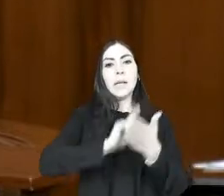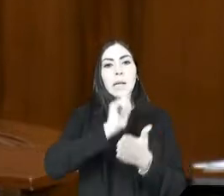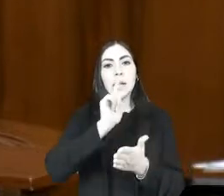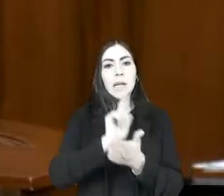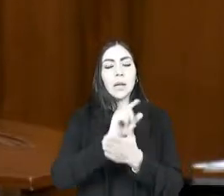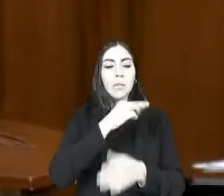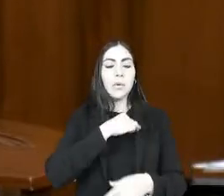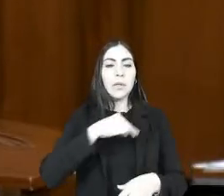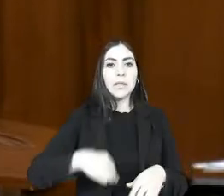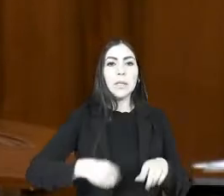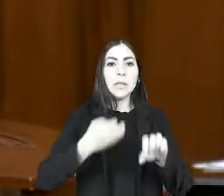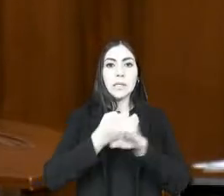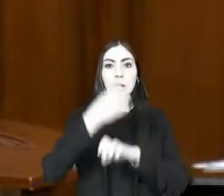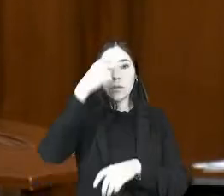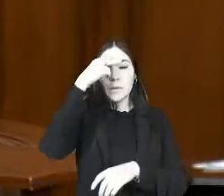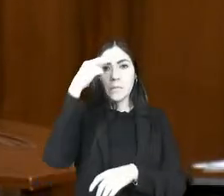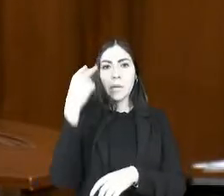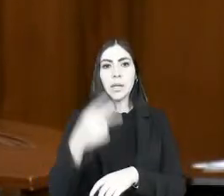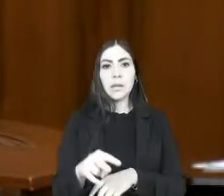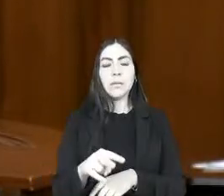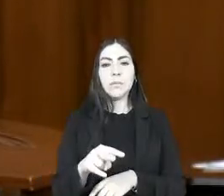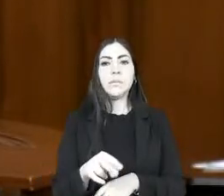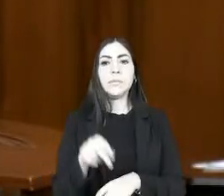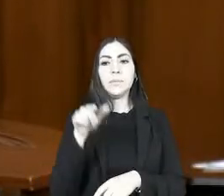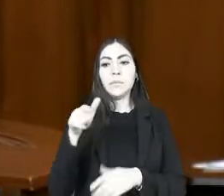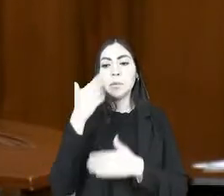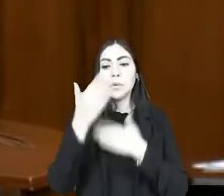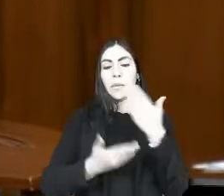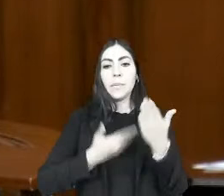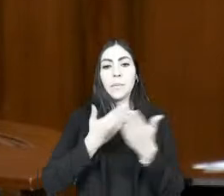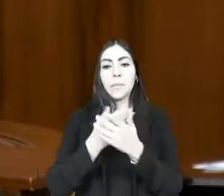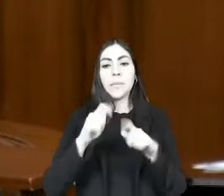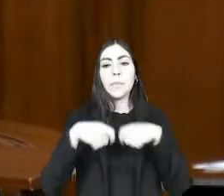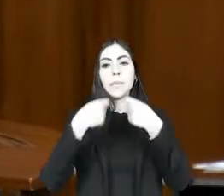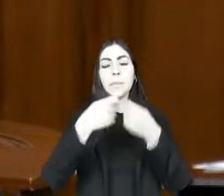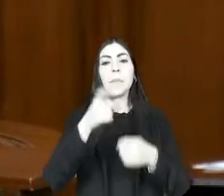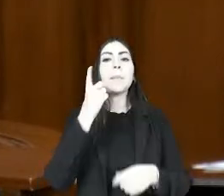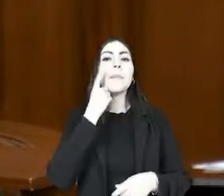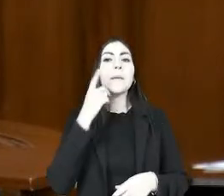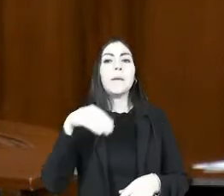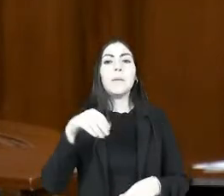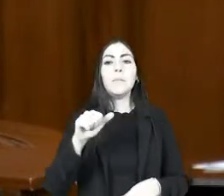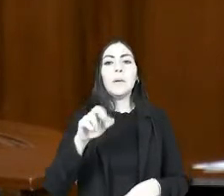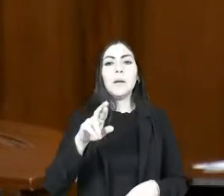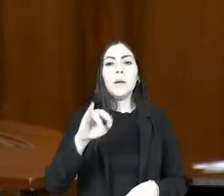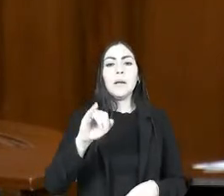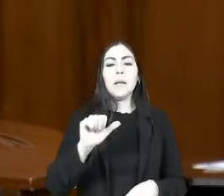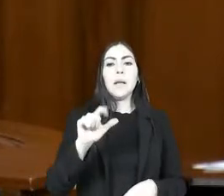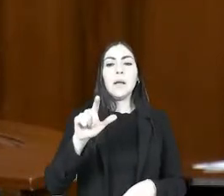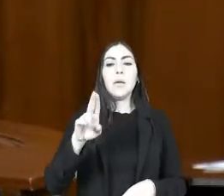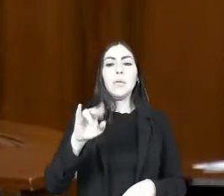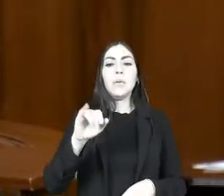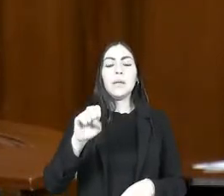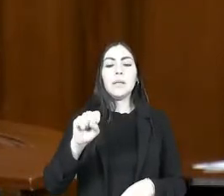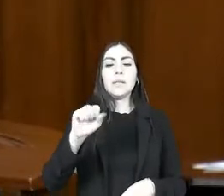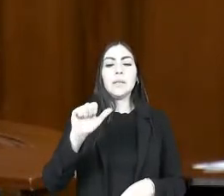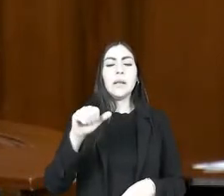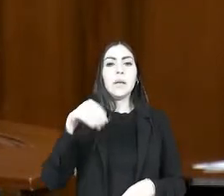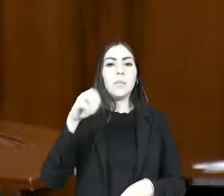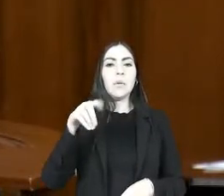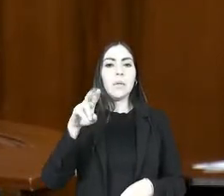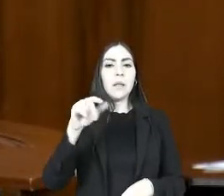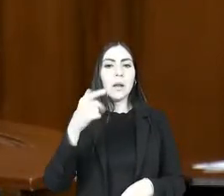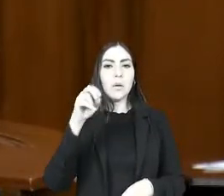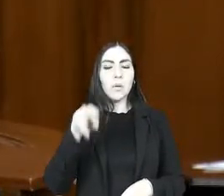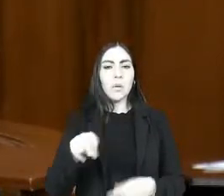Municipal del Estado de México, presentada por la diputada María Luisa Mendoza Mondragón y la